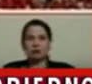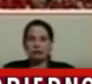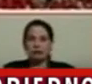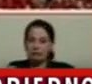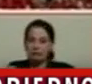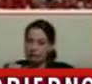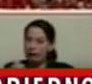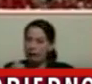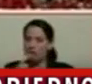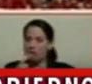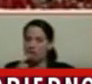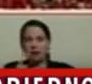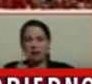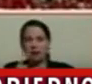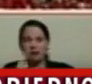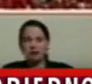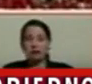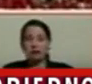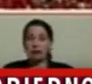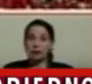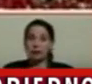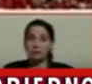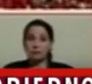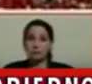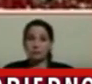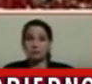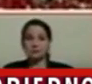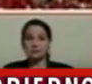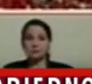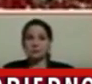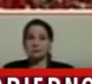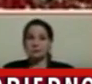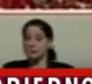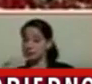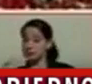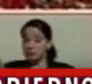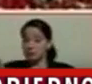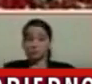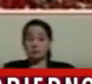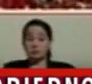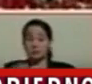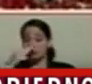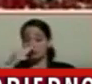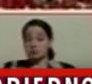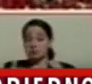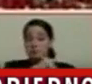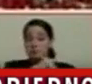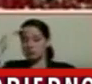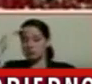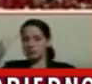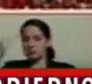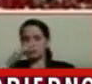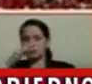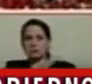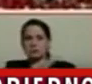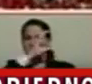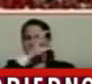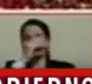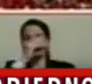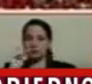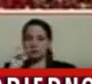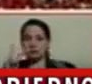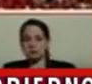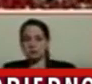Ellos dicen que un grupo de altos funcionarios del Estado venezolano estaban en negociaciones con